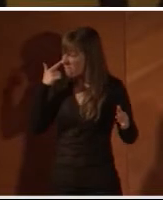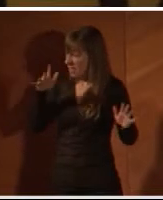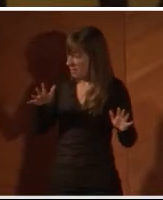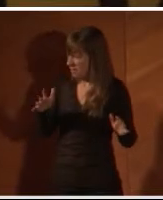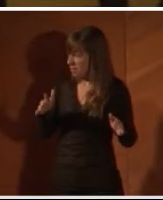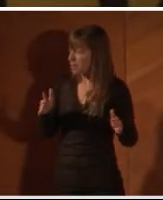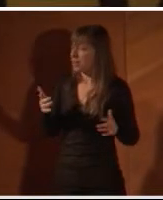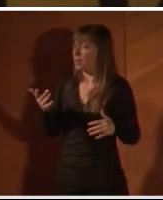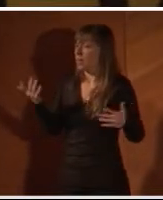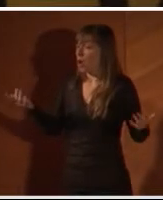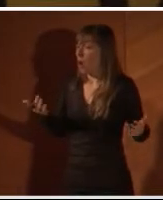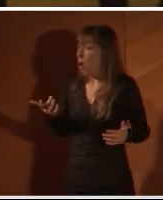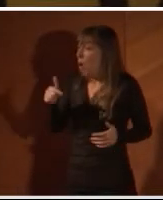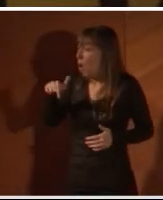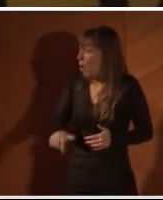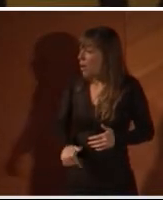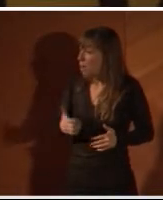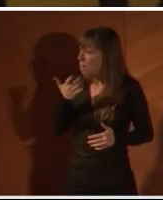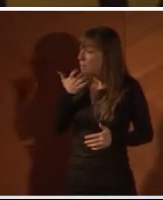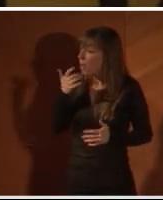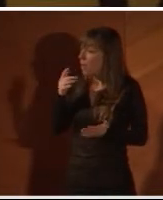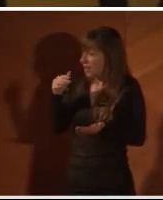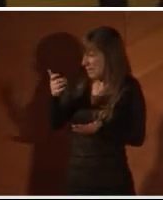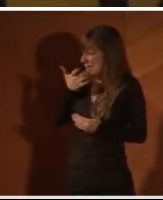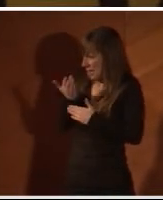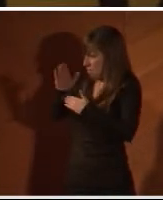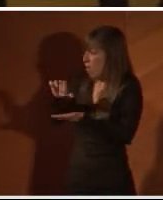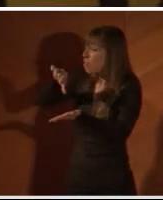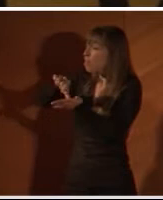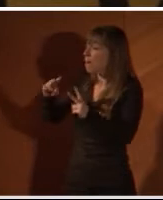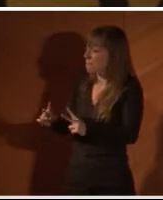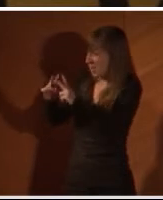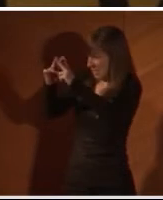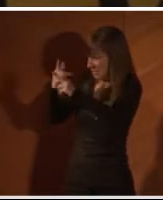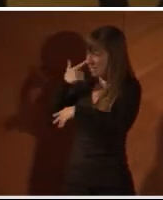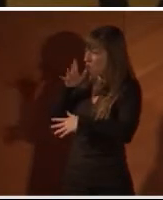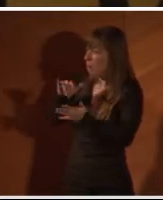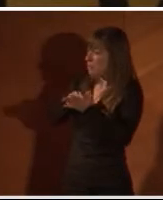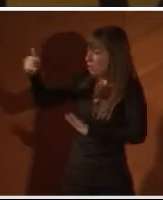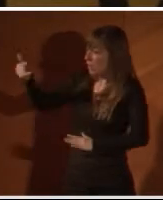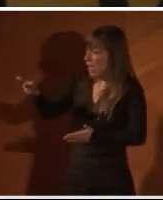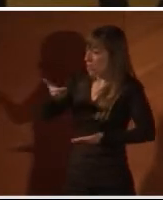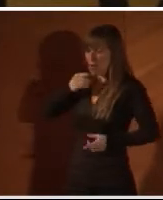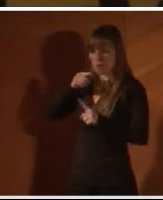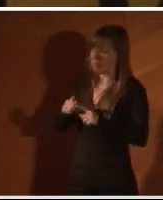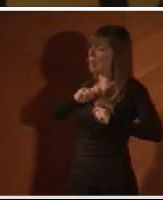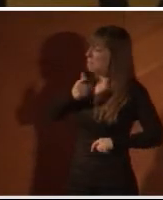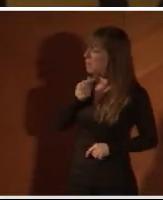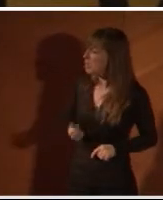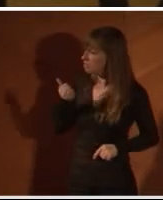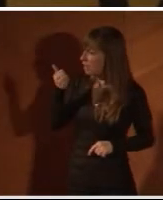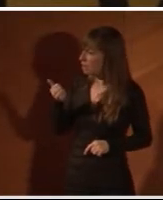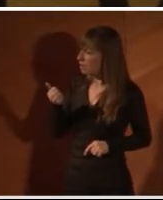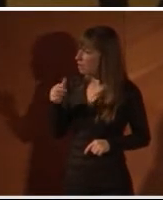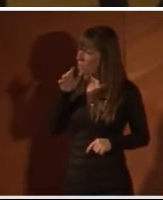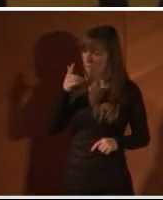ejemplos ausentes hoy, que pueden ser la ciudad de París. Fijaros que la tecnología nos está facilitando que nos planteemos que Madrid